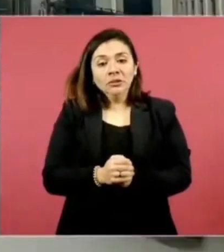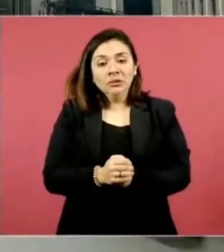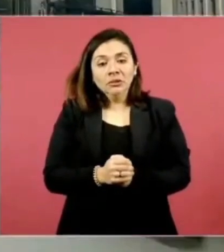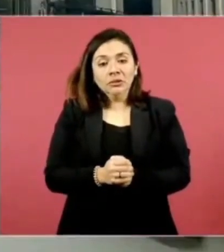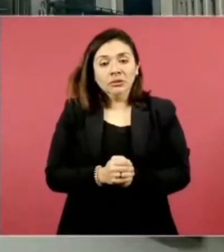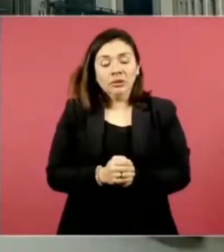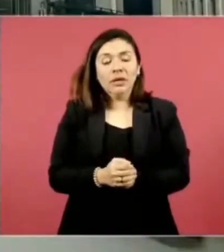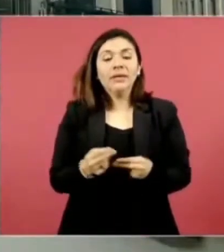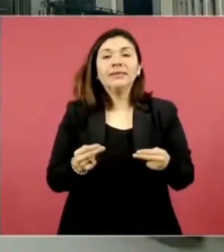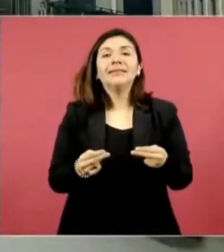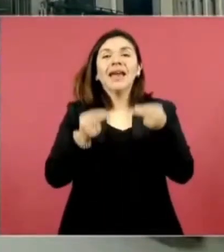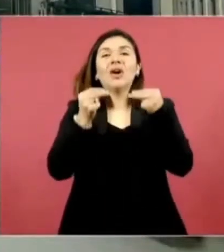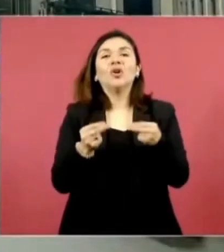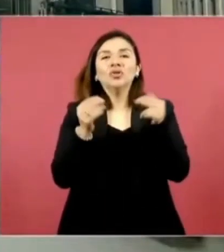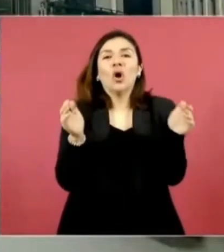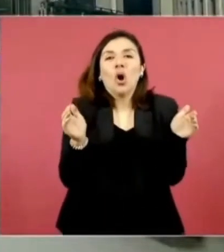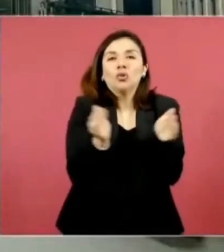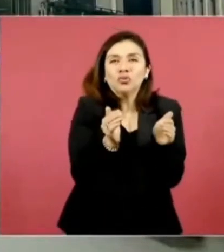pequeños negocios.